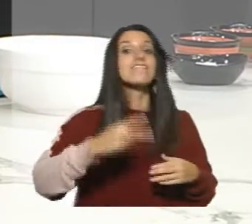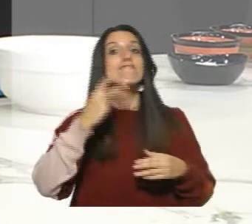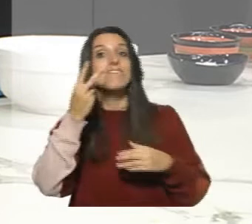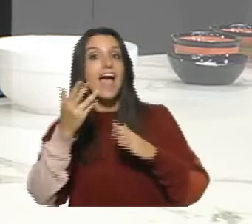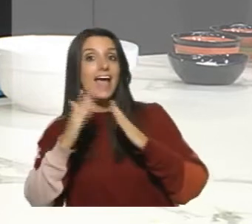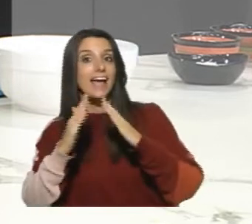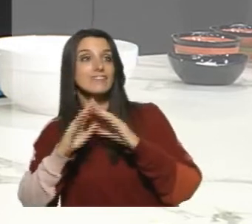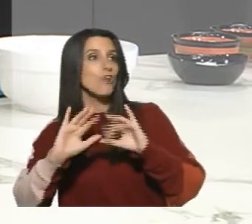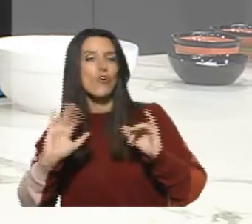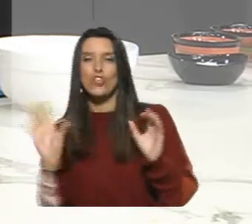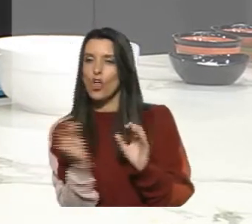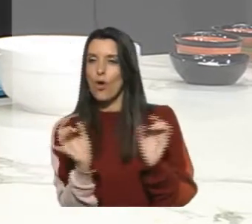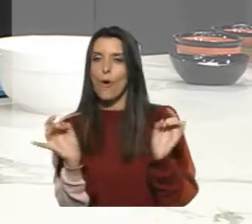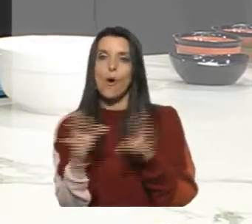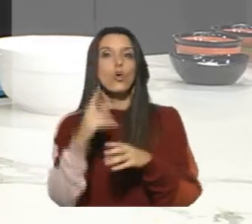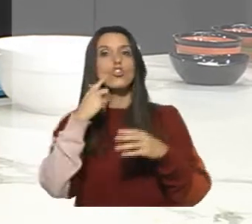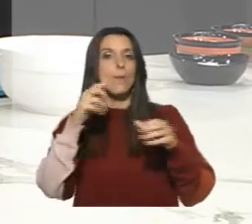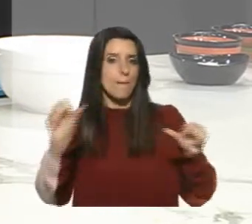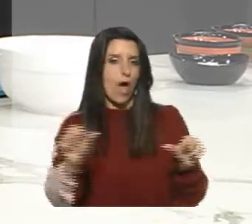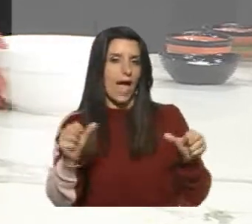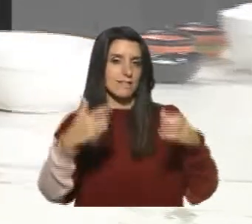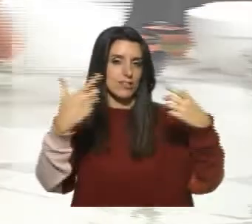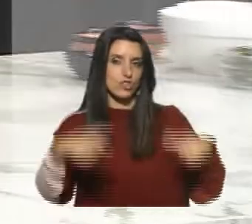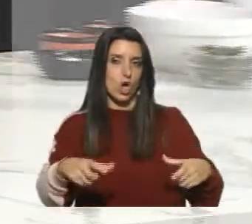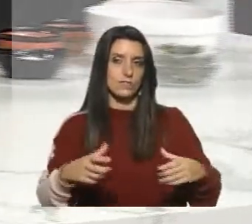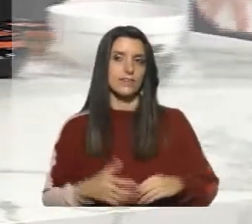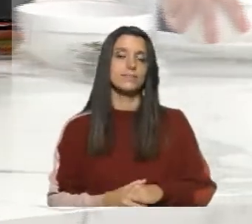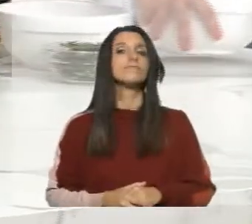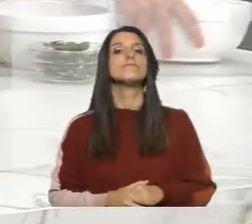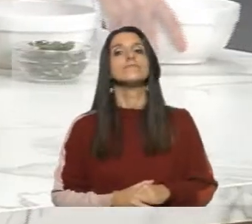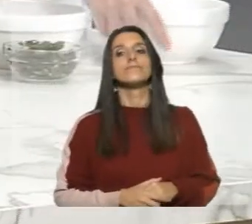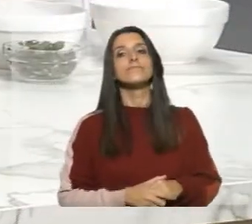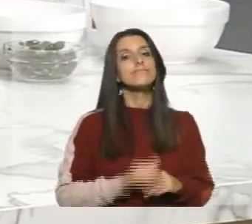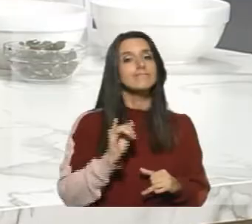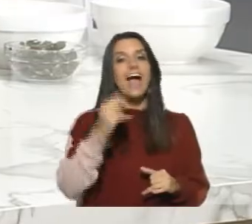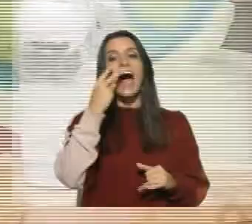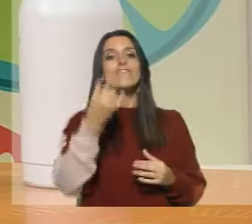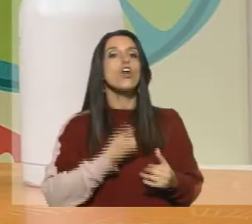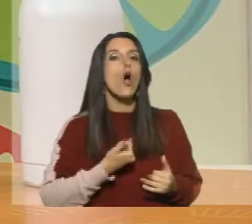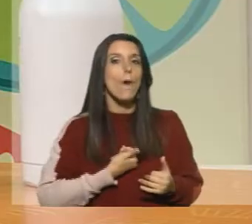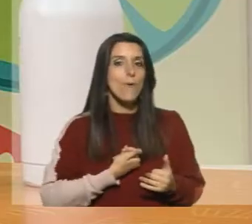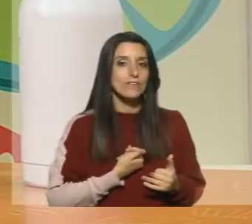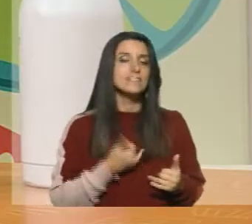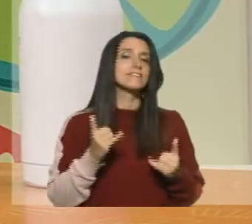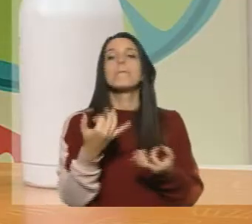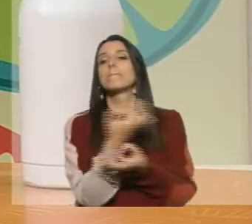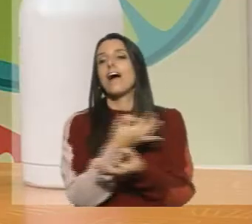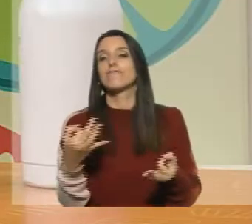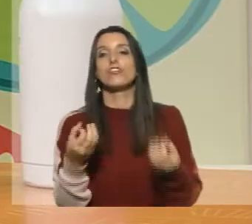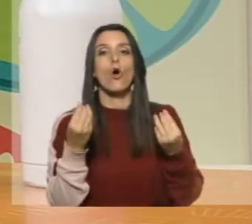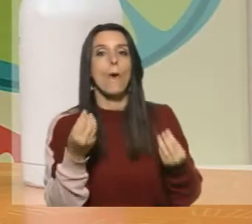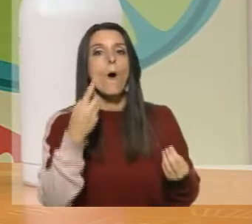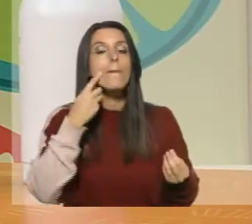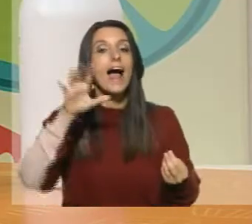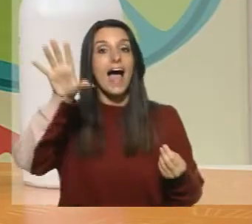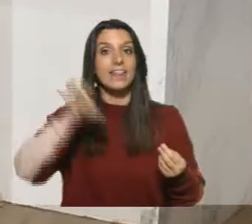como tengo todo pronto ya, vamos a ir armando una. Vamos. ¿No? Para poder compartir con todos. Para que veamos cómo lo tenemos que hacer, entonces. Exactamente. Mira, voy a traer